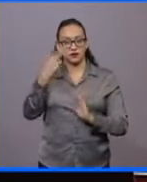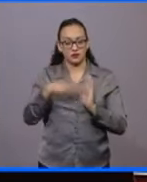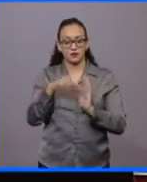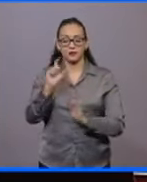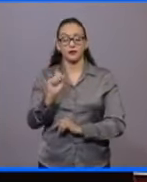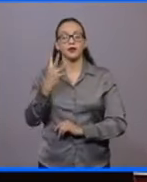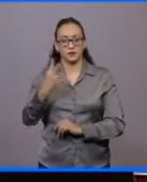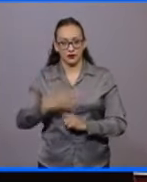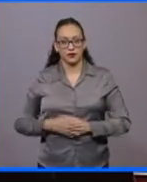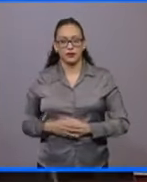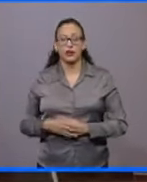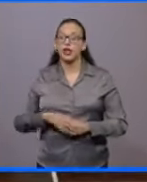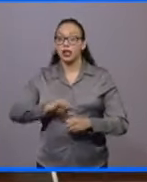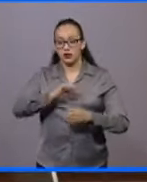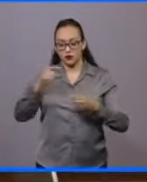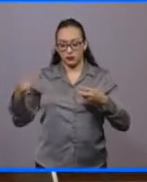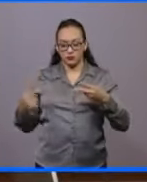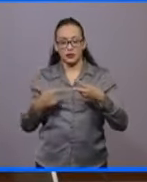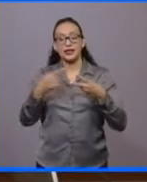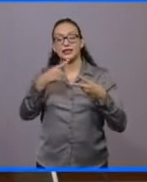98/2024 y acumulada